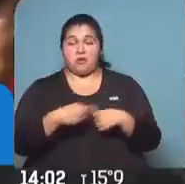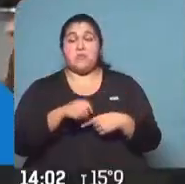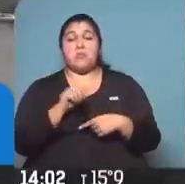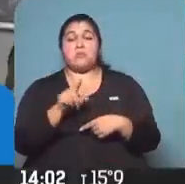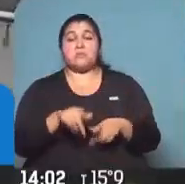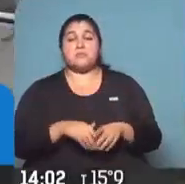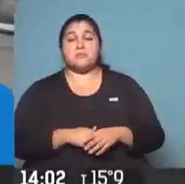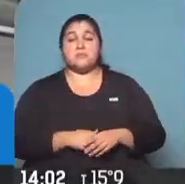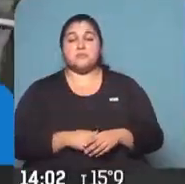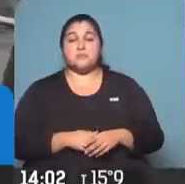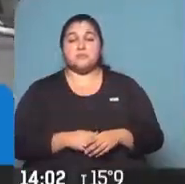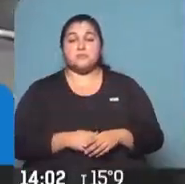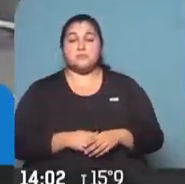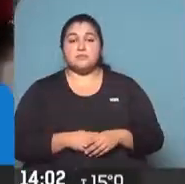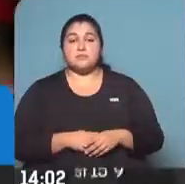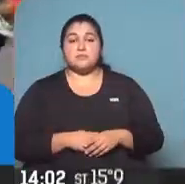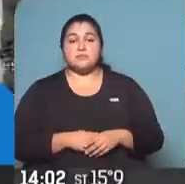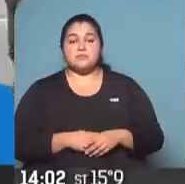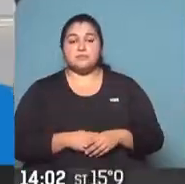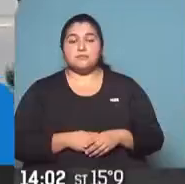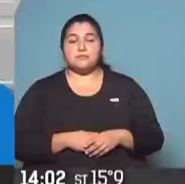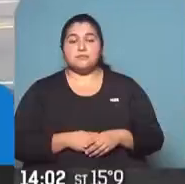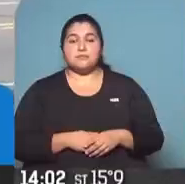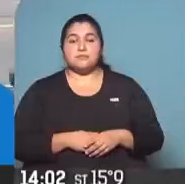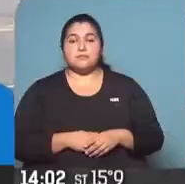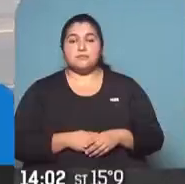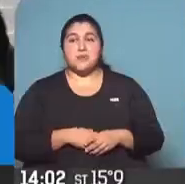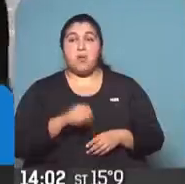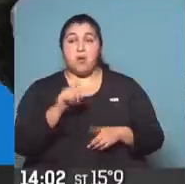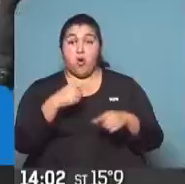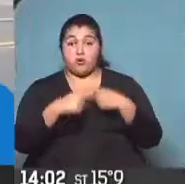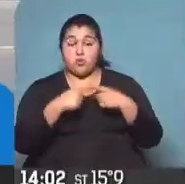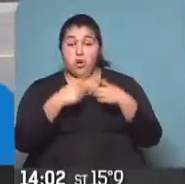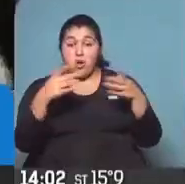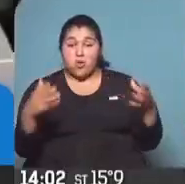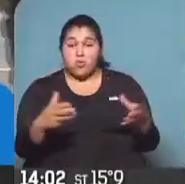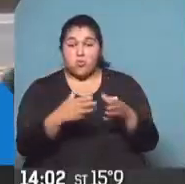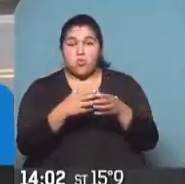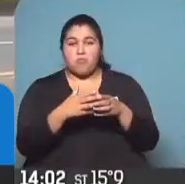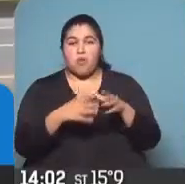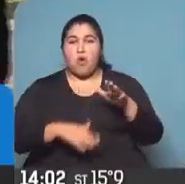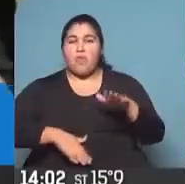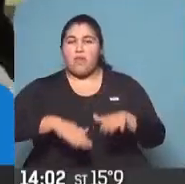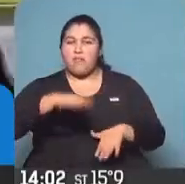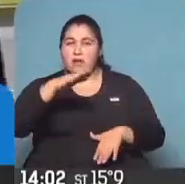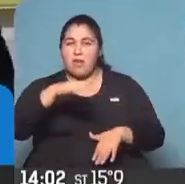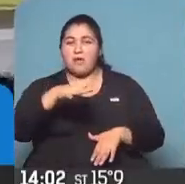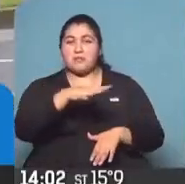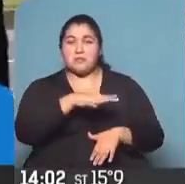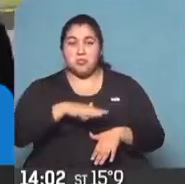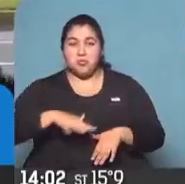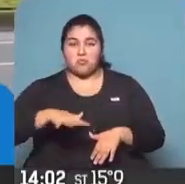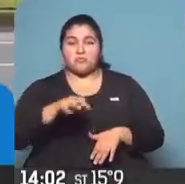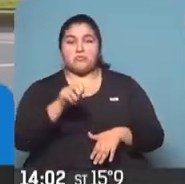diferente luz 103º aniversario continuar respirando frente al palco